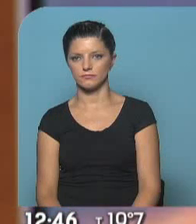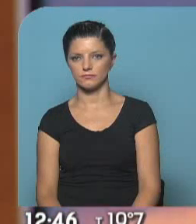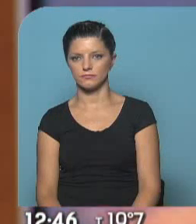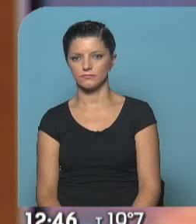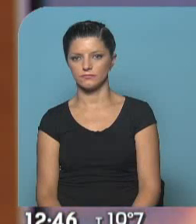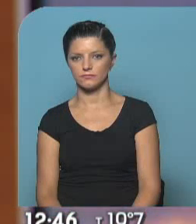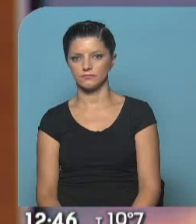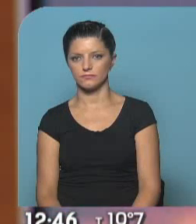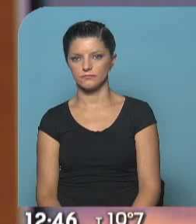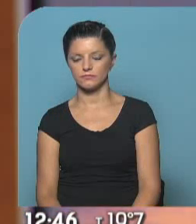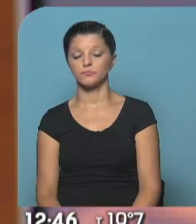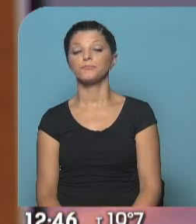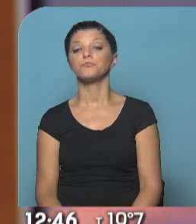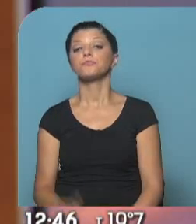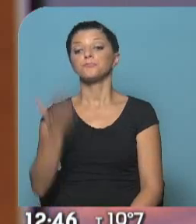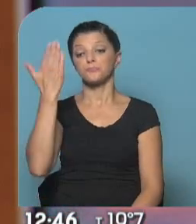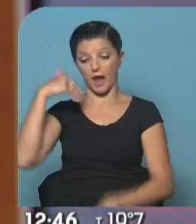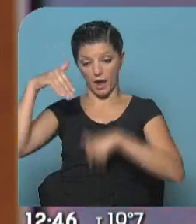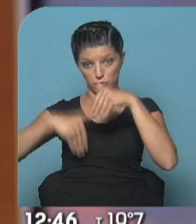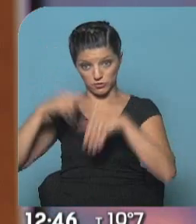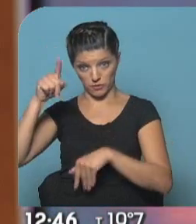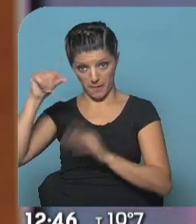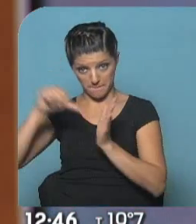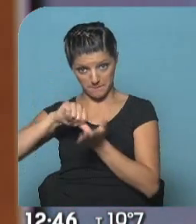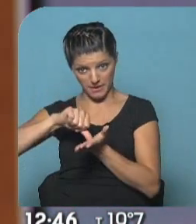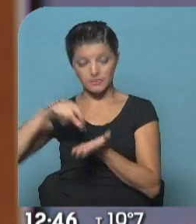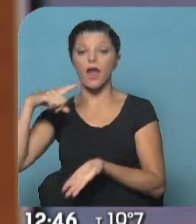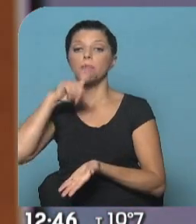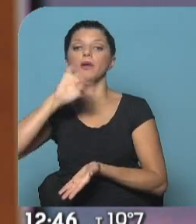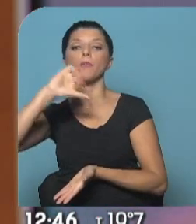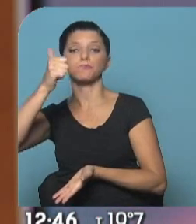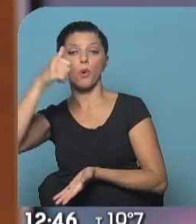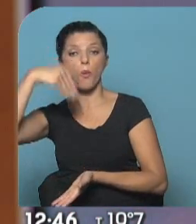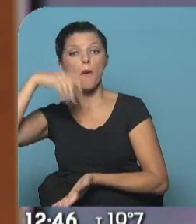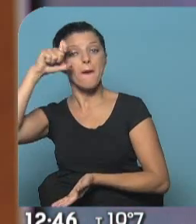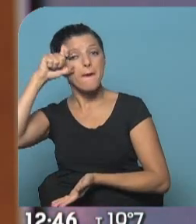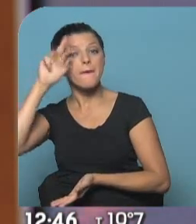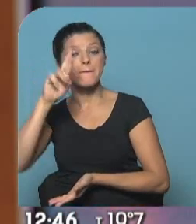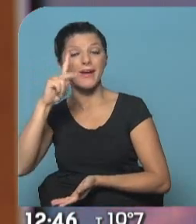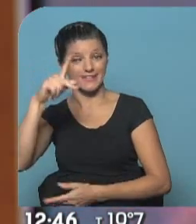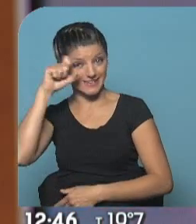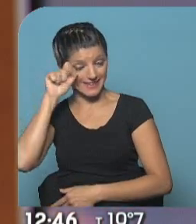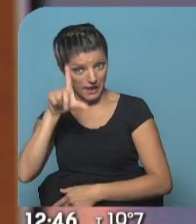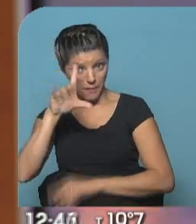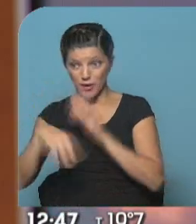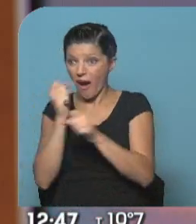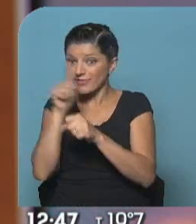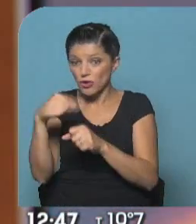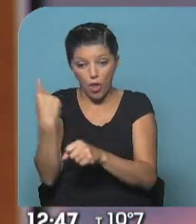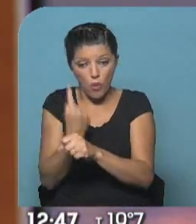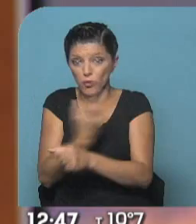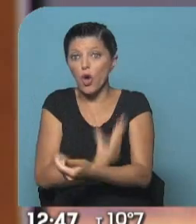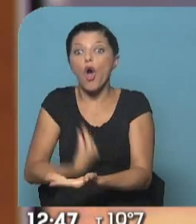Aunque resultó ganadora de las elecciones en Alemania, la actual canciller Angela Merkel, hasta ahora estaba imposibilitada de formar gobierno. Recién